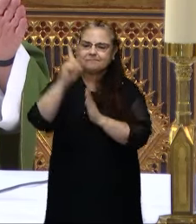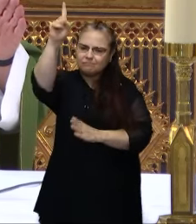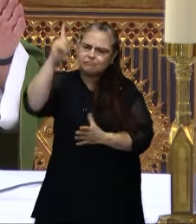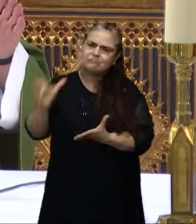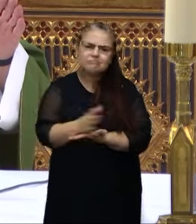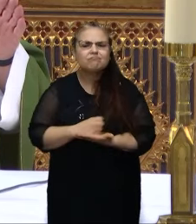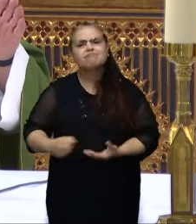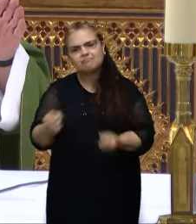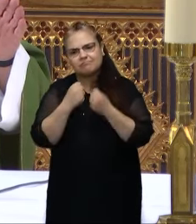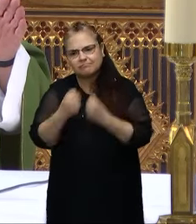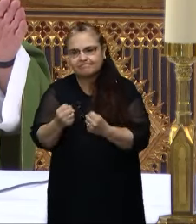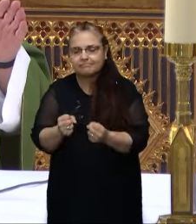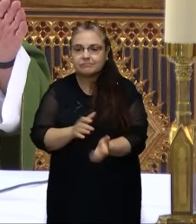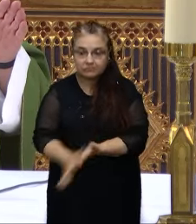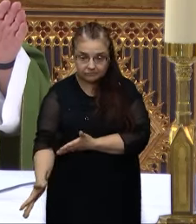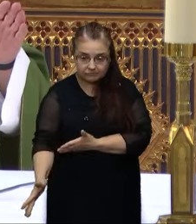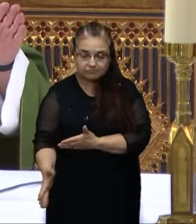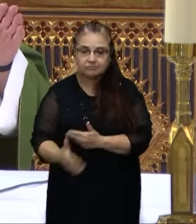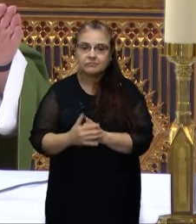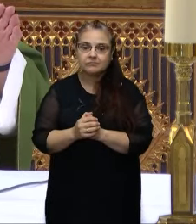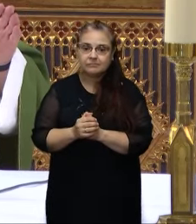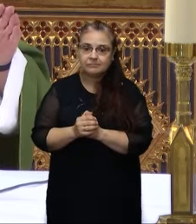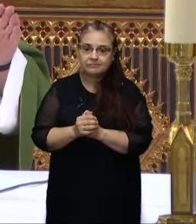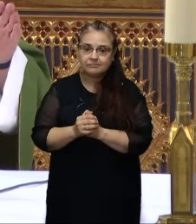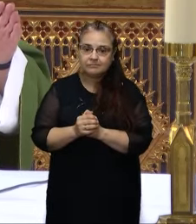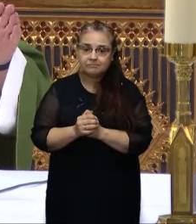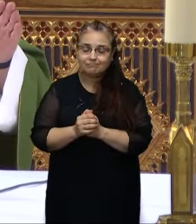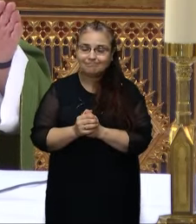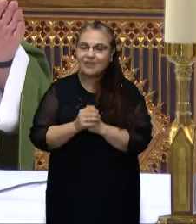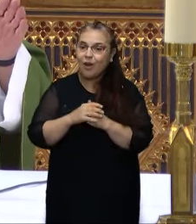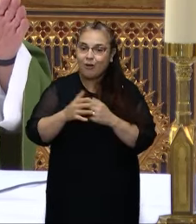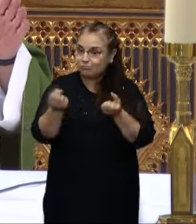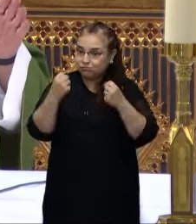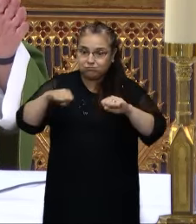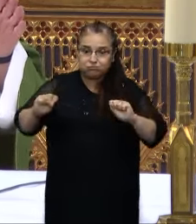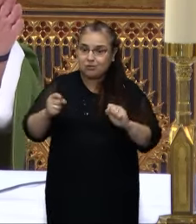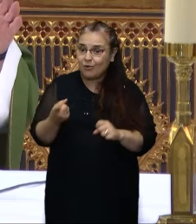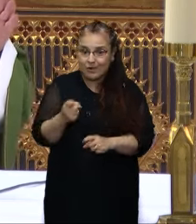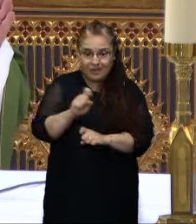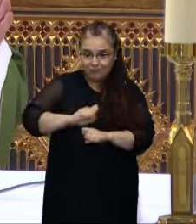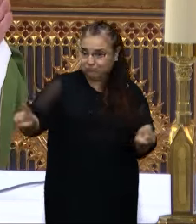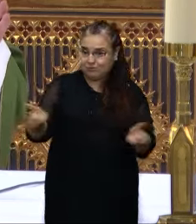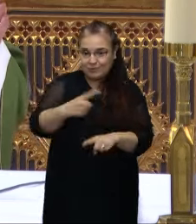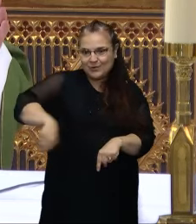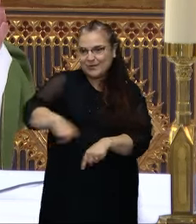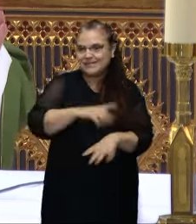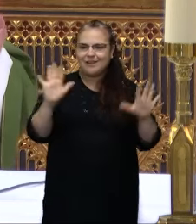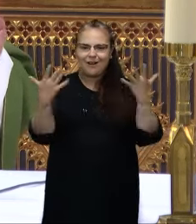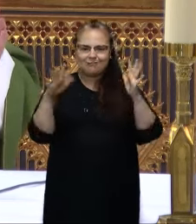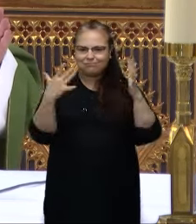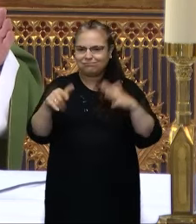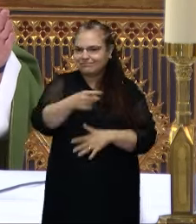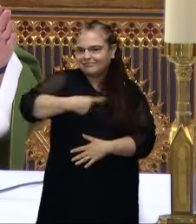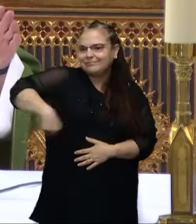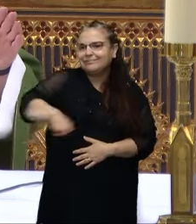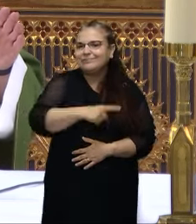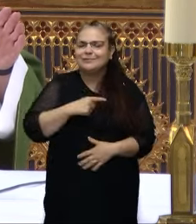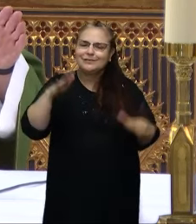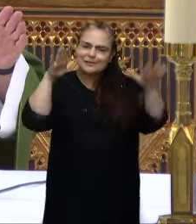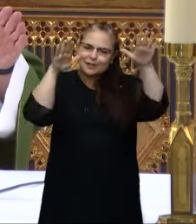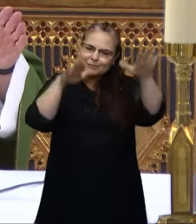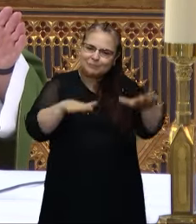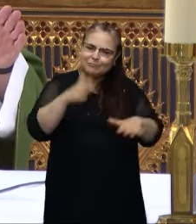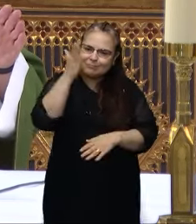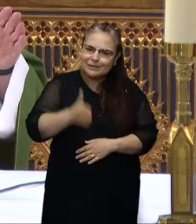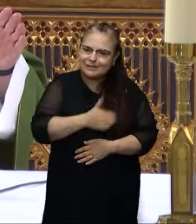Padre Santo, Dios Todopoderoso y Eterno. Pues aunque no necesitas nuestra alabanza ni nuestras bendiciones te